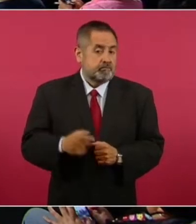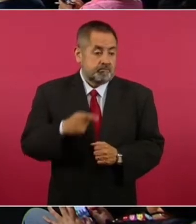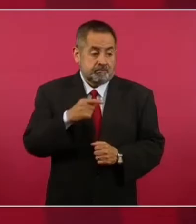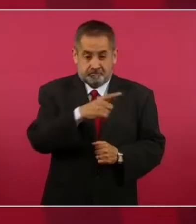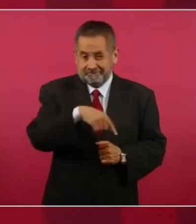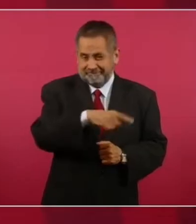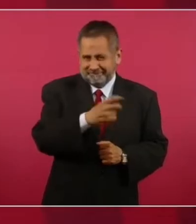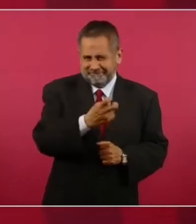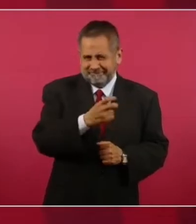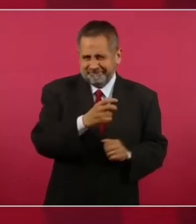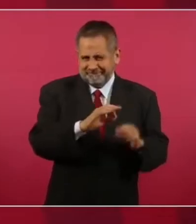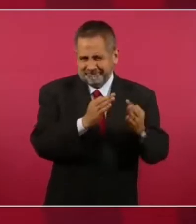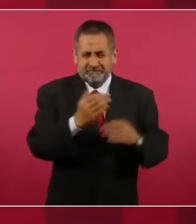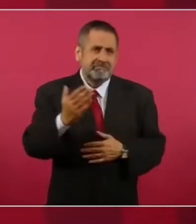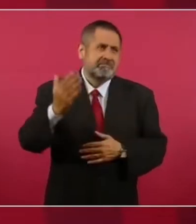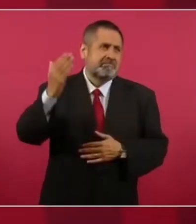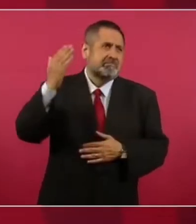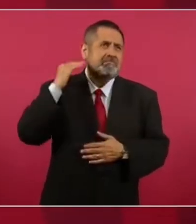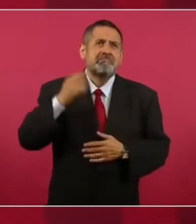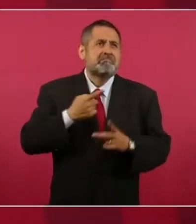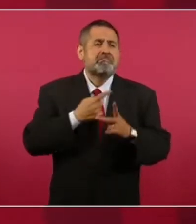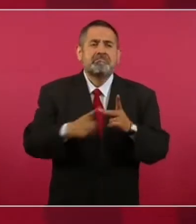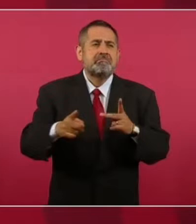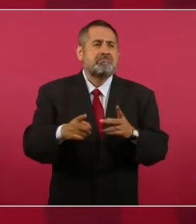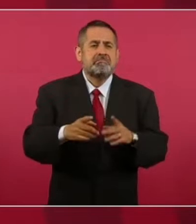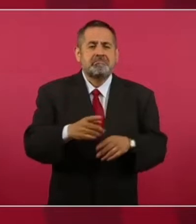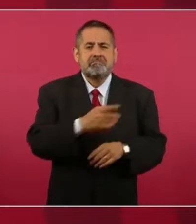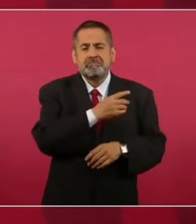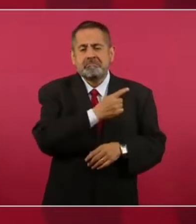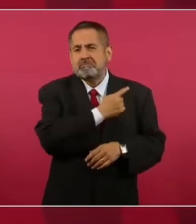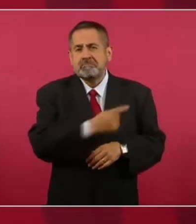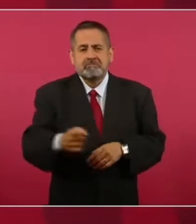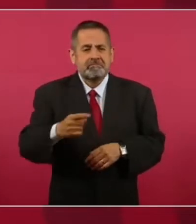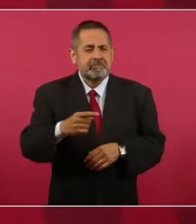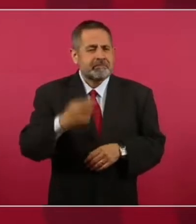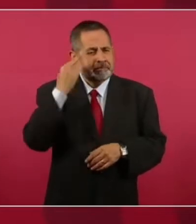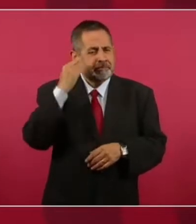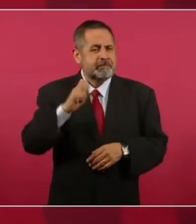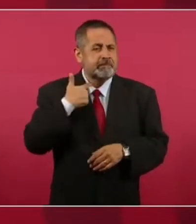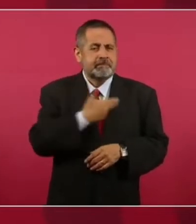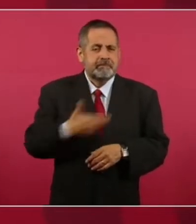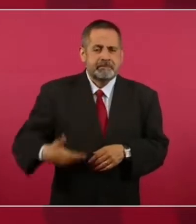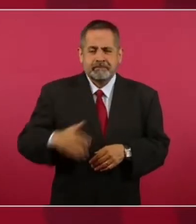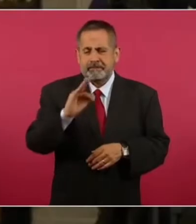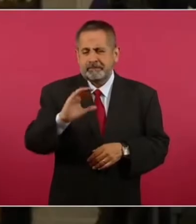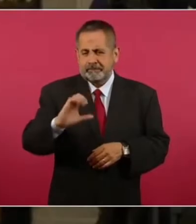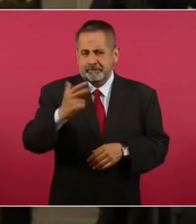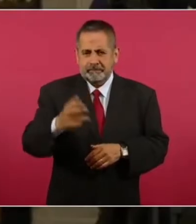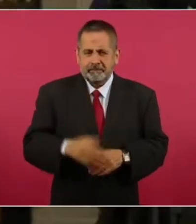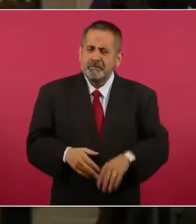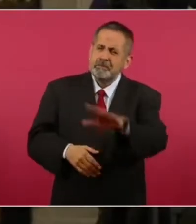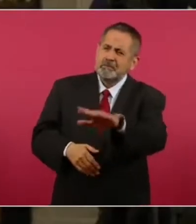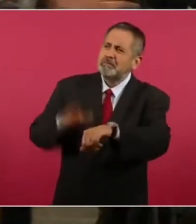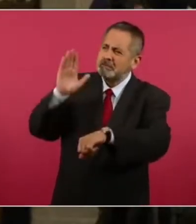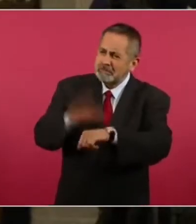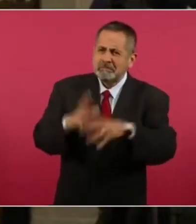implementó desde los tiempos de Felipe Calderón. Presidente, pero hay más violencia, más